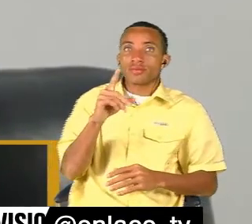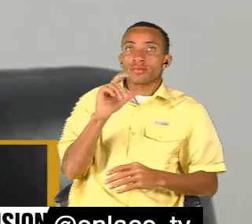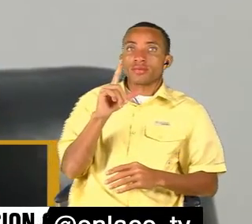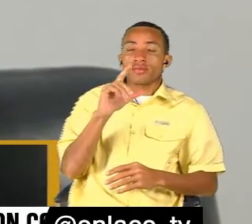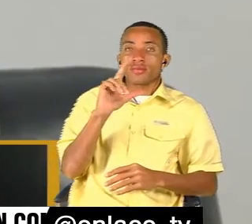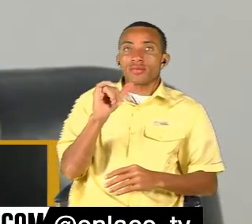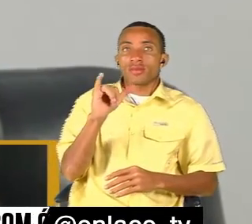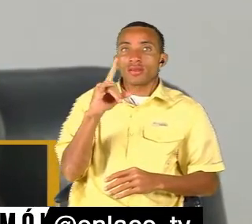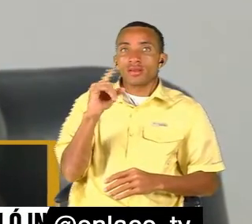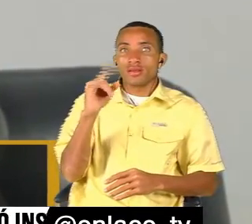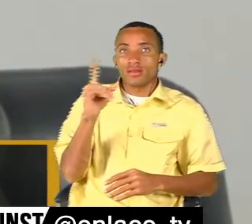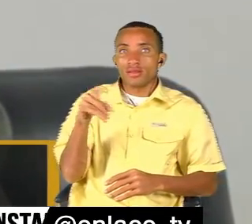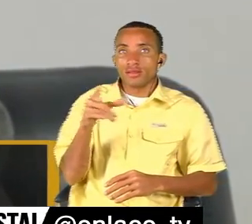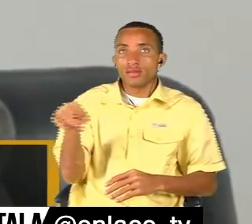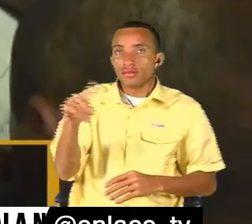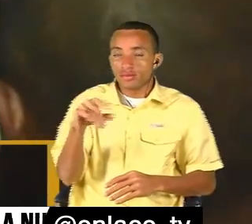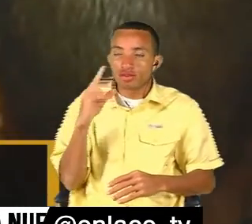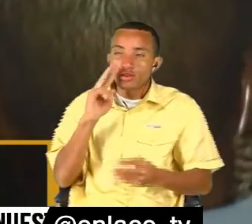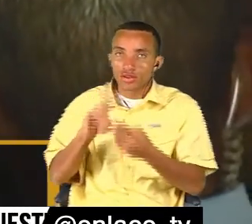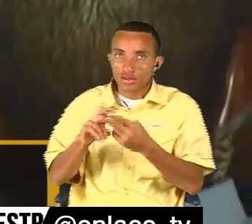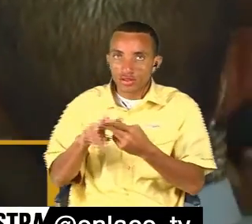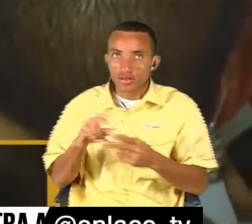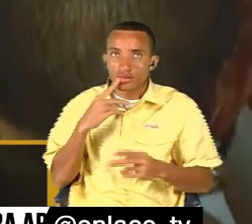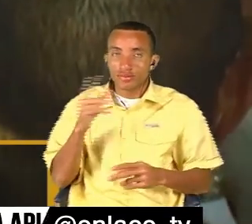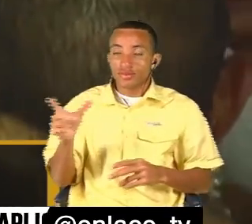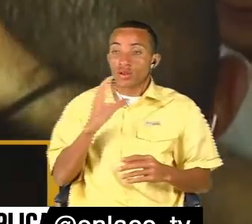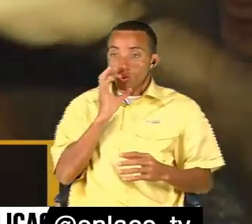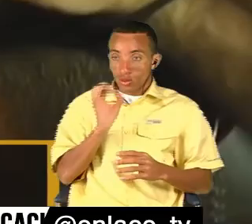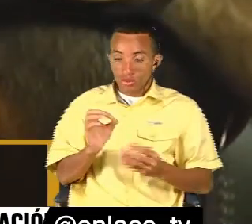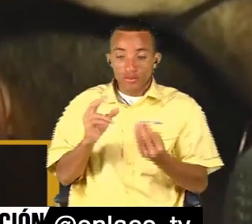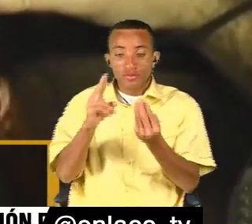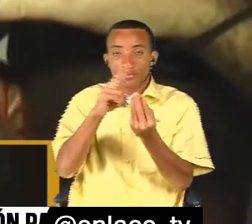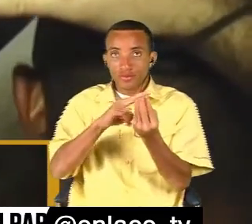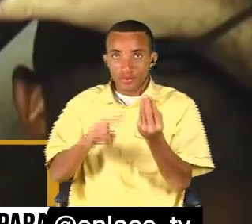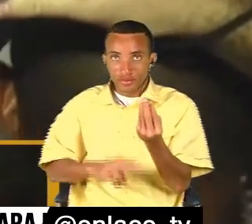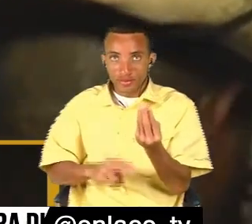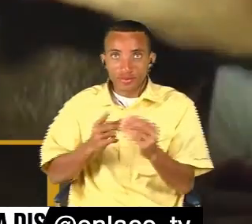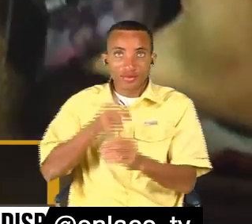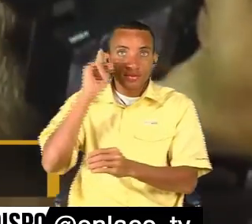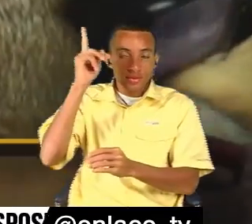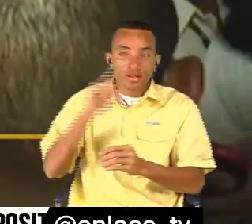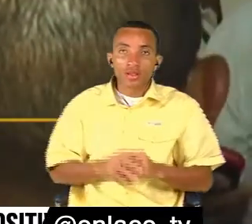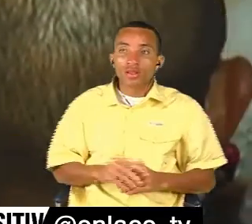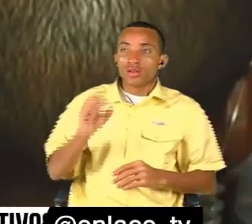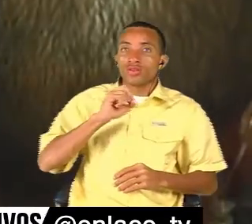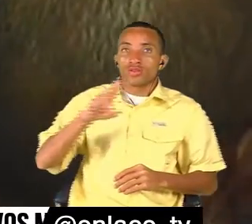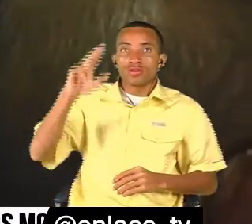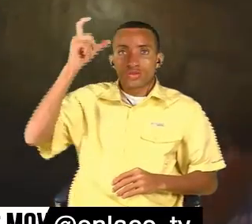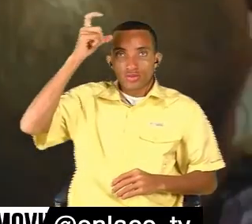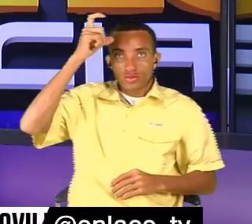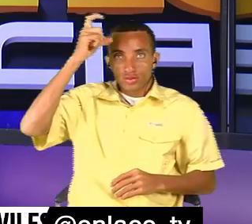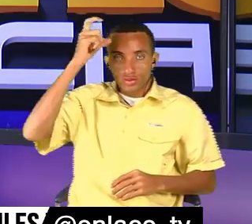señora esa que ustedes conocen. Advirtió el senador del Centro Democrático que en Cimití, sur de Bolívar, la guerrilla patrulla en su casco urbano.